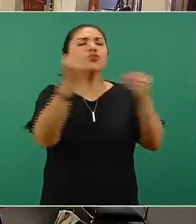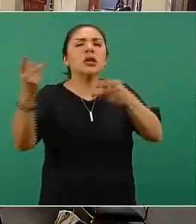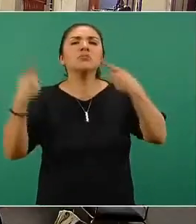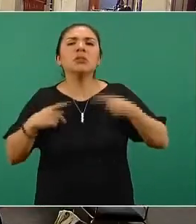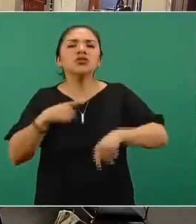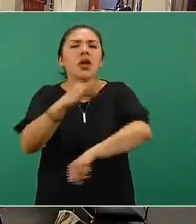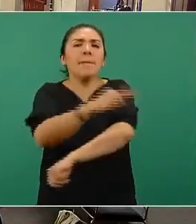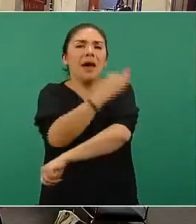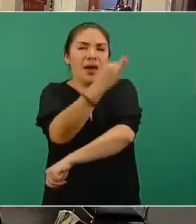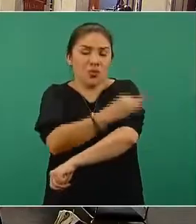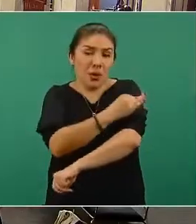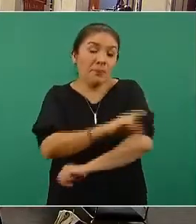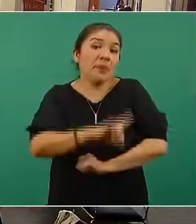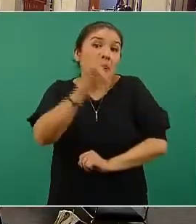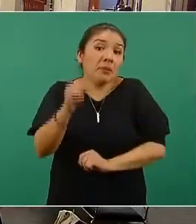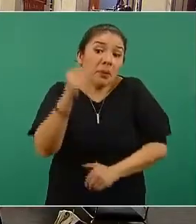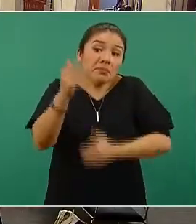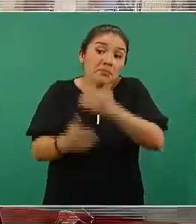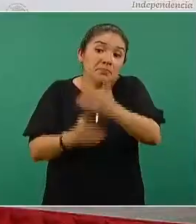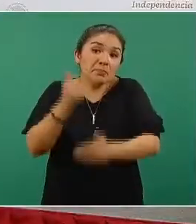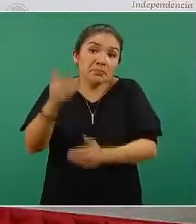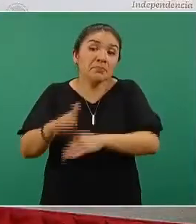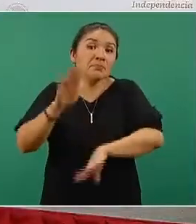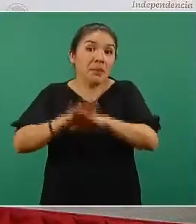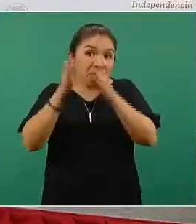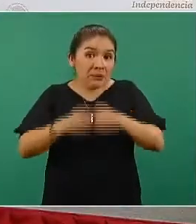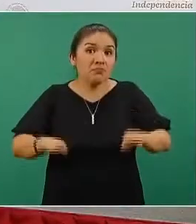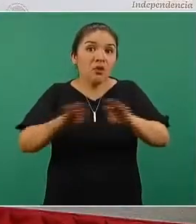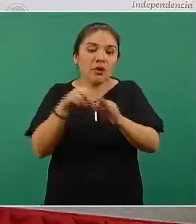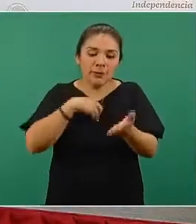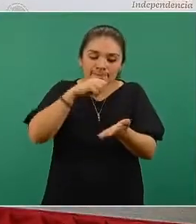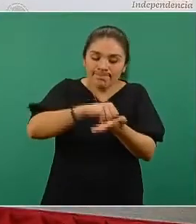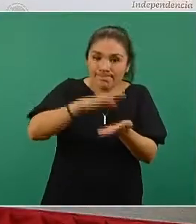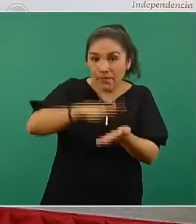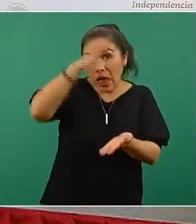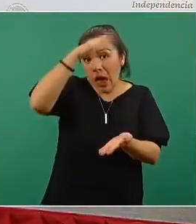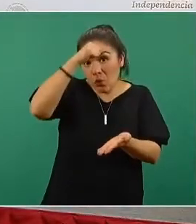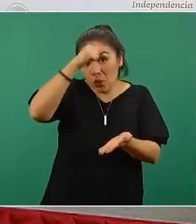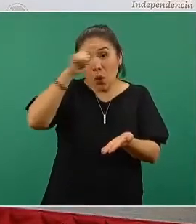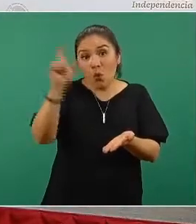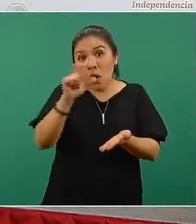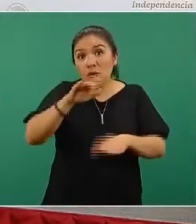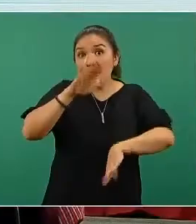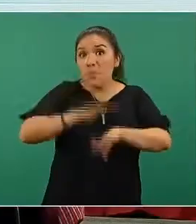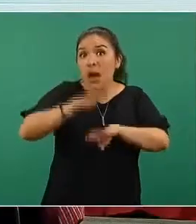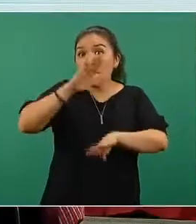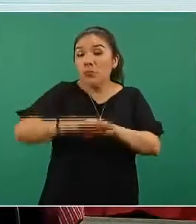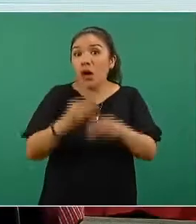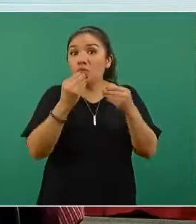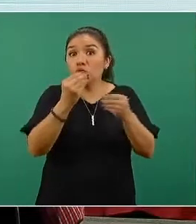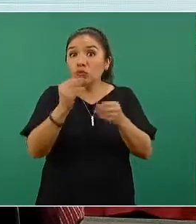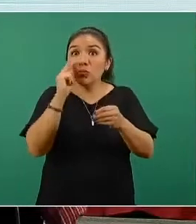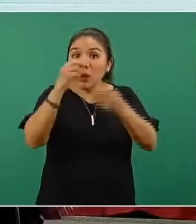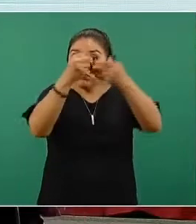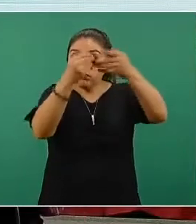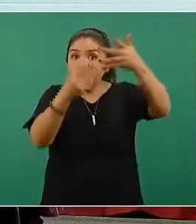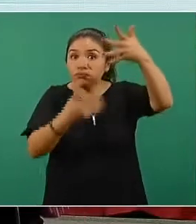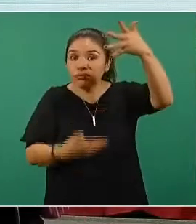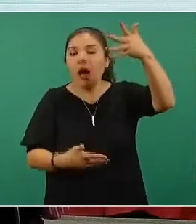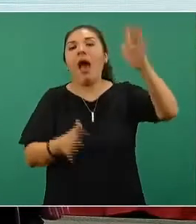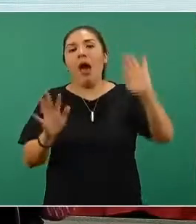Iremos viendo, tal vez va a ser importante y lo anotaremos para ir marcando ya, cuando tenemos más números, ya podemos